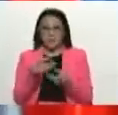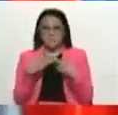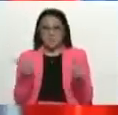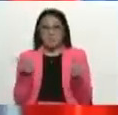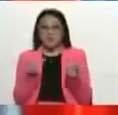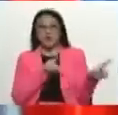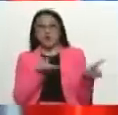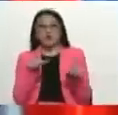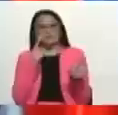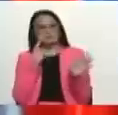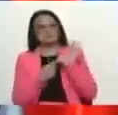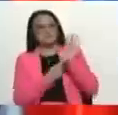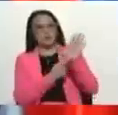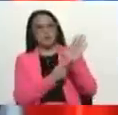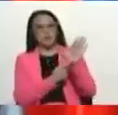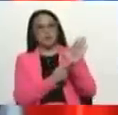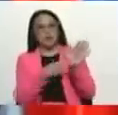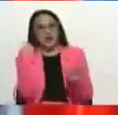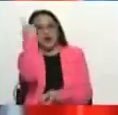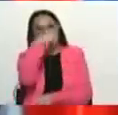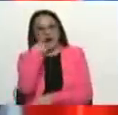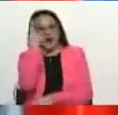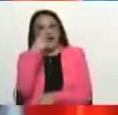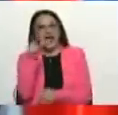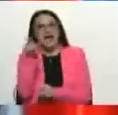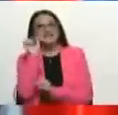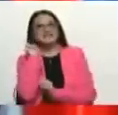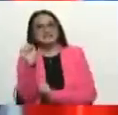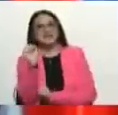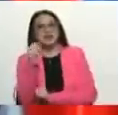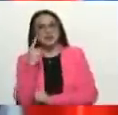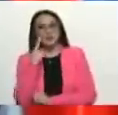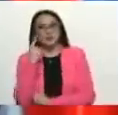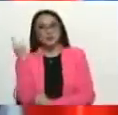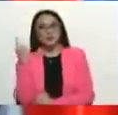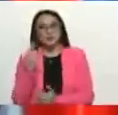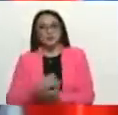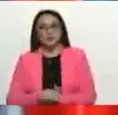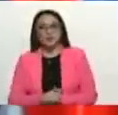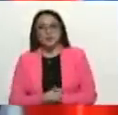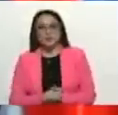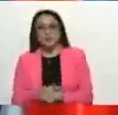en pantalla la cara de este asesino.